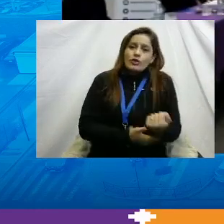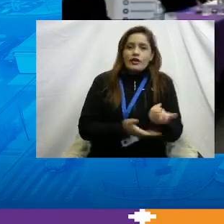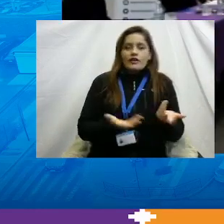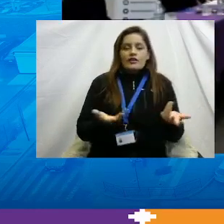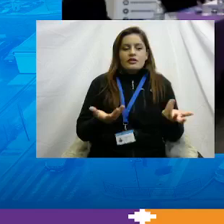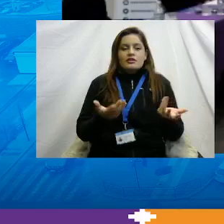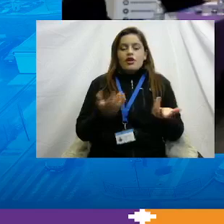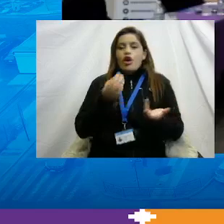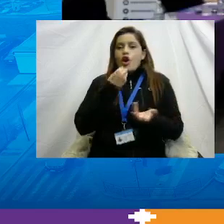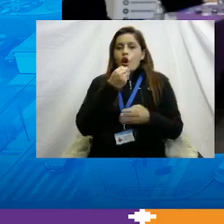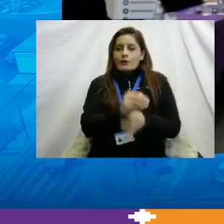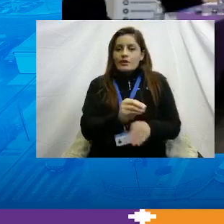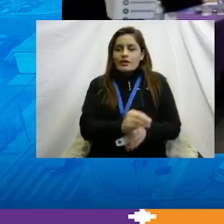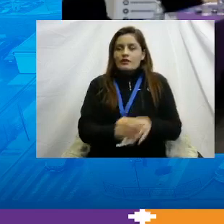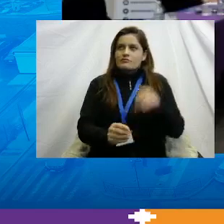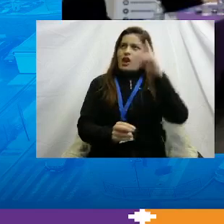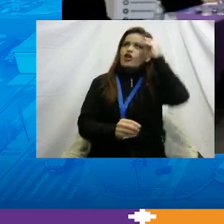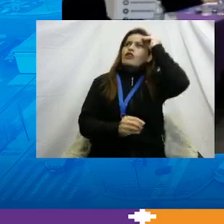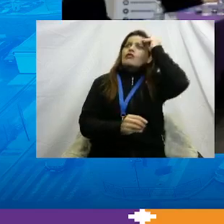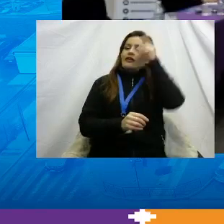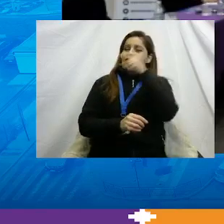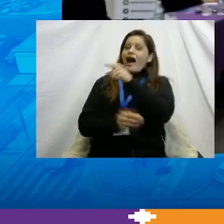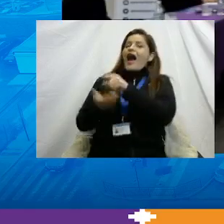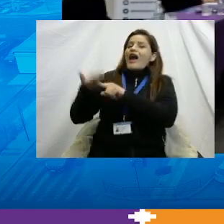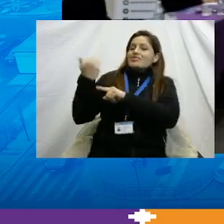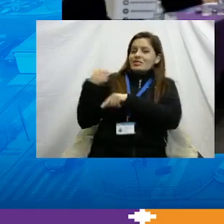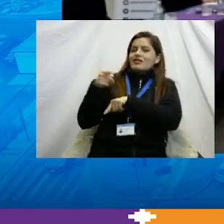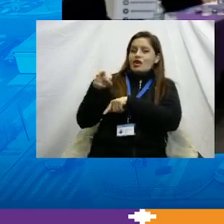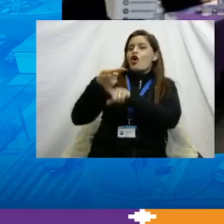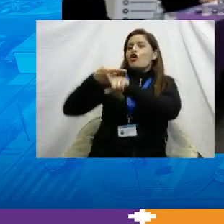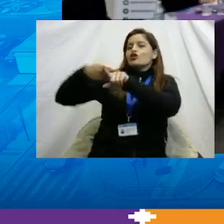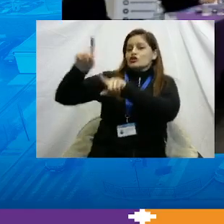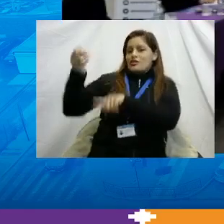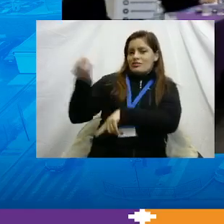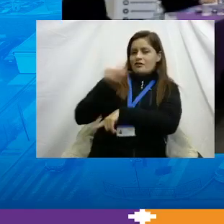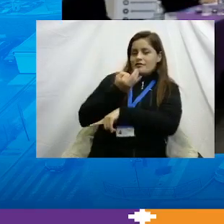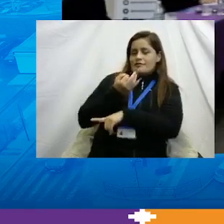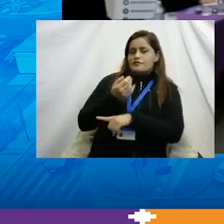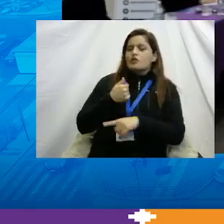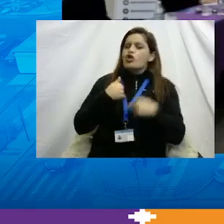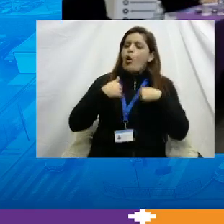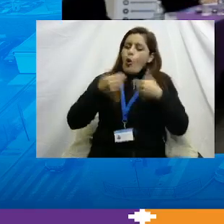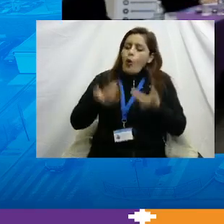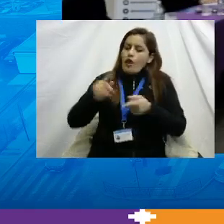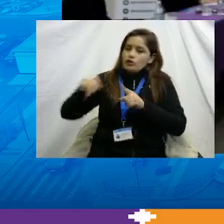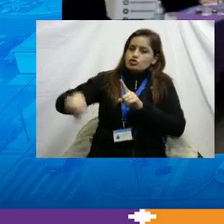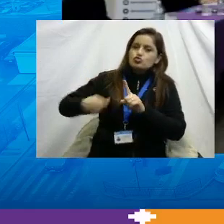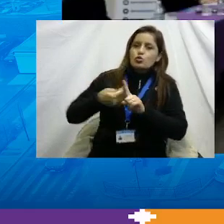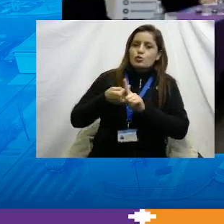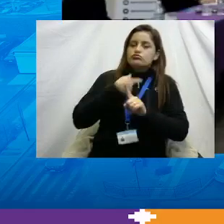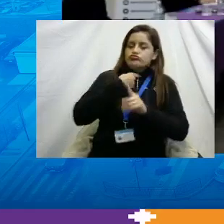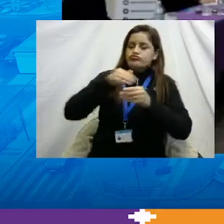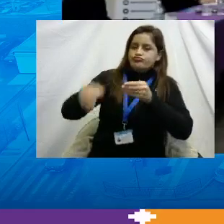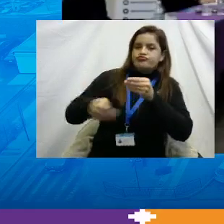mismo, me recordé de esta petición del concejal Alexander Enrique, a la cual me sumo en esta oportunidad a poder